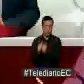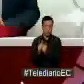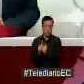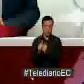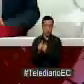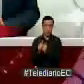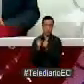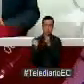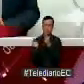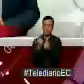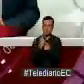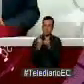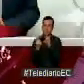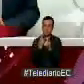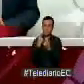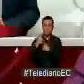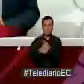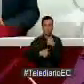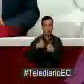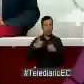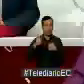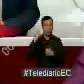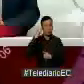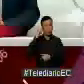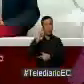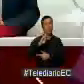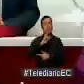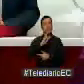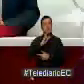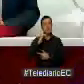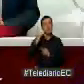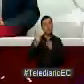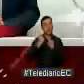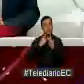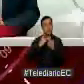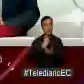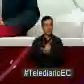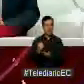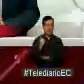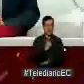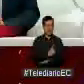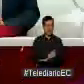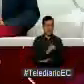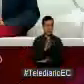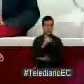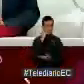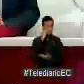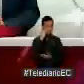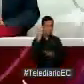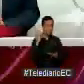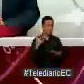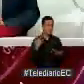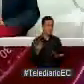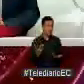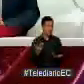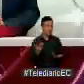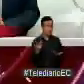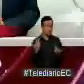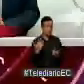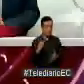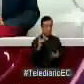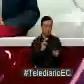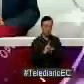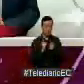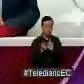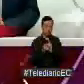este acercamiento que mantuvieron con autoridades del gobierno de los Estados Unidos la semana anterior. ¿Cuáles son sus impresiones luego de